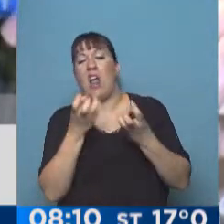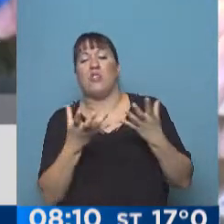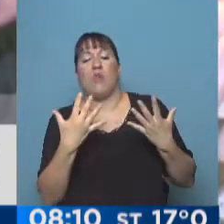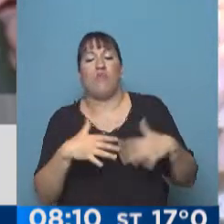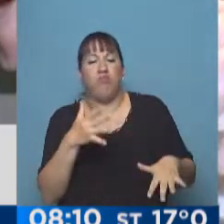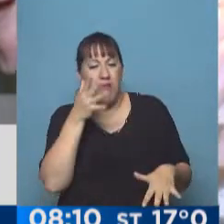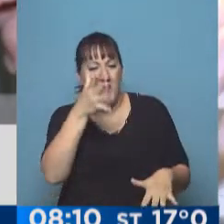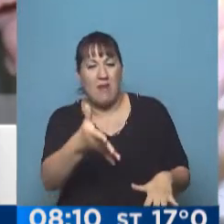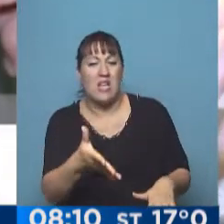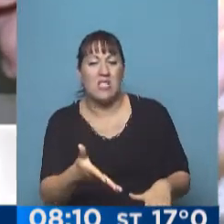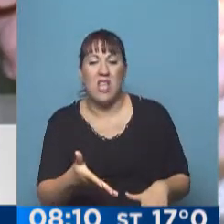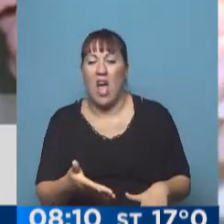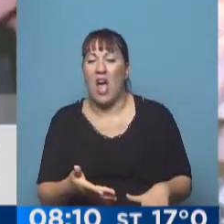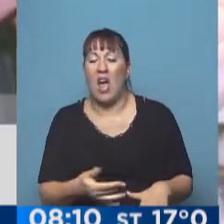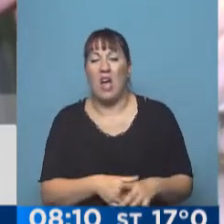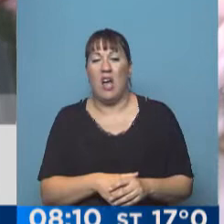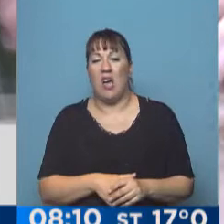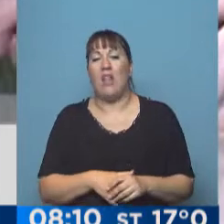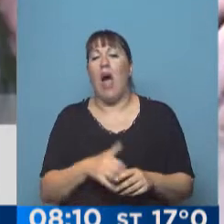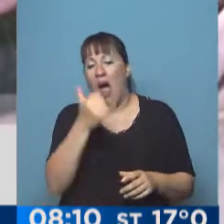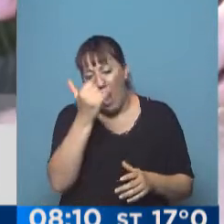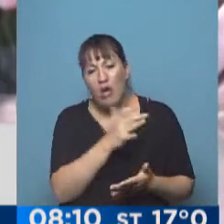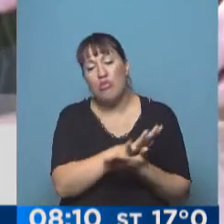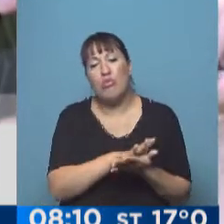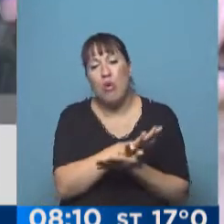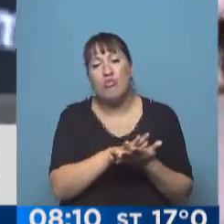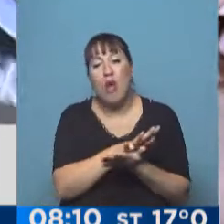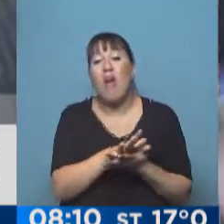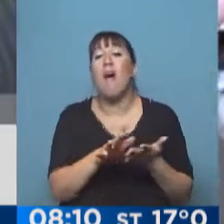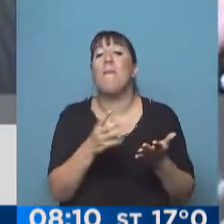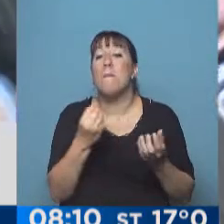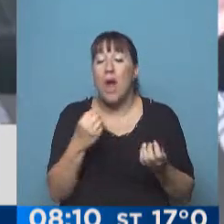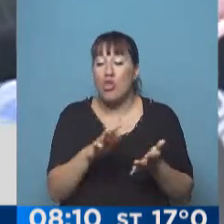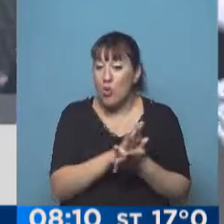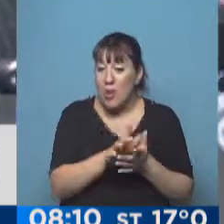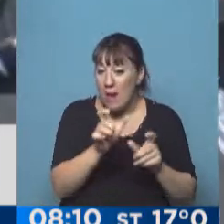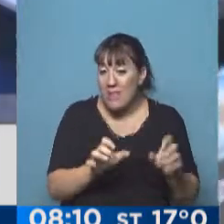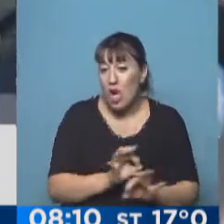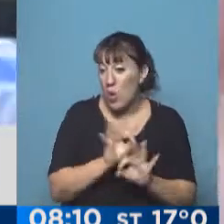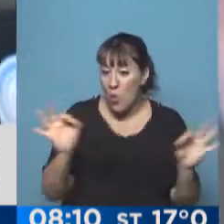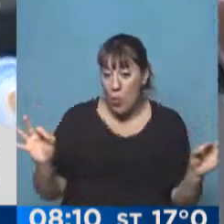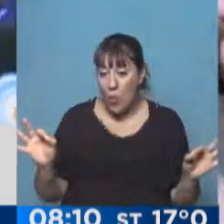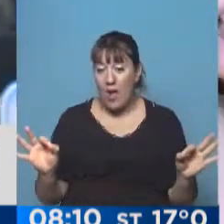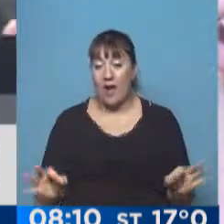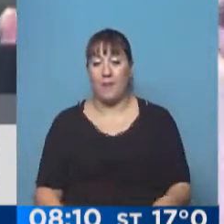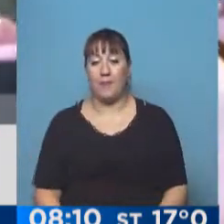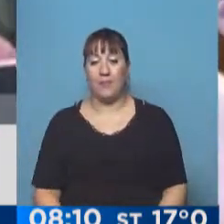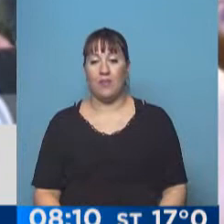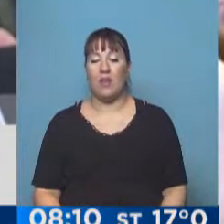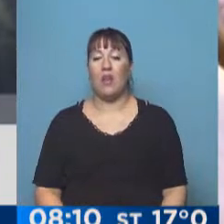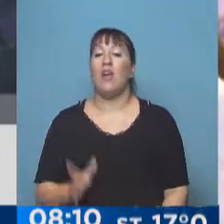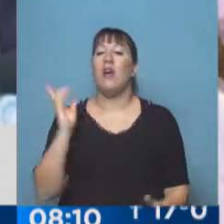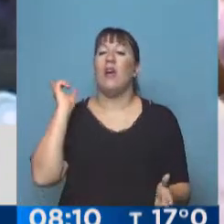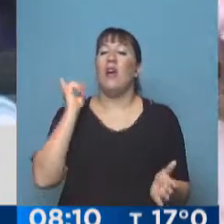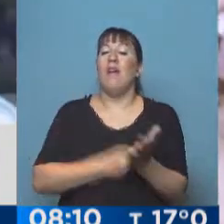fuzzy vas pero hay soluciones para la sociedad ninguna ministro de la corte suprema de jugar un fallo de la corte por el